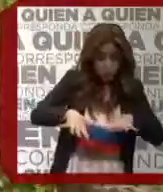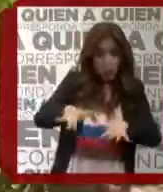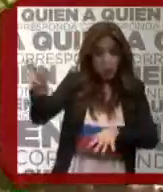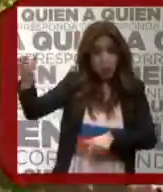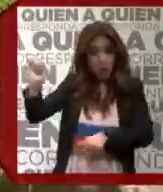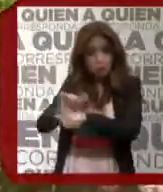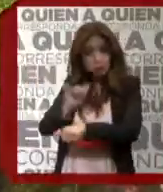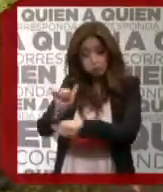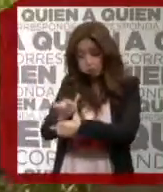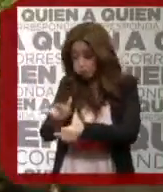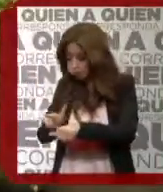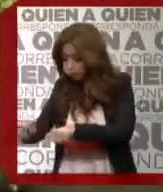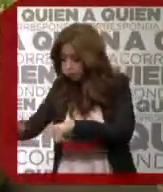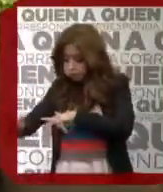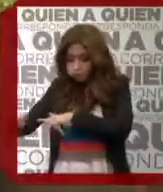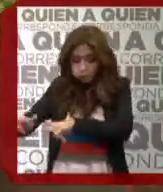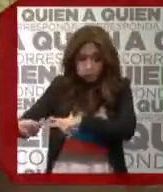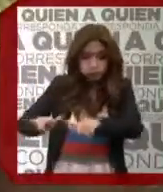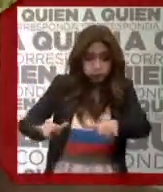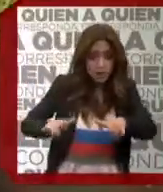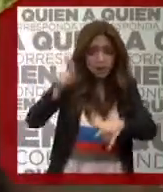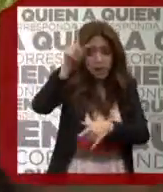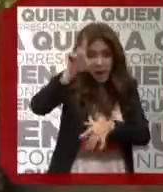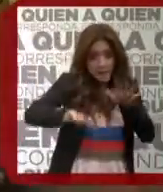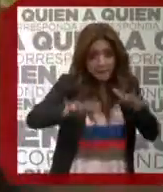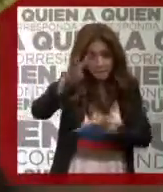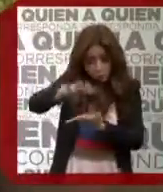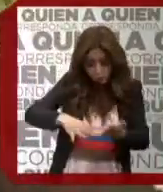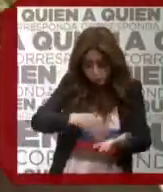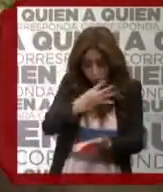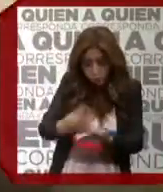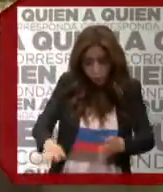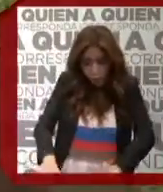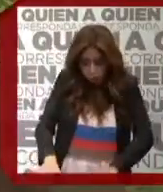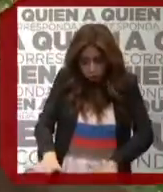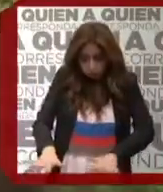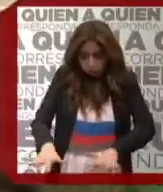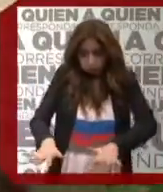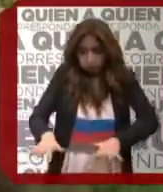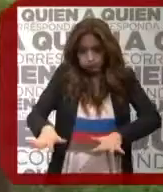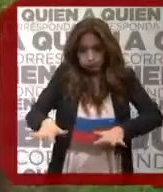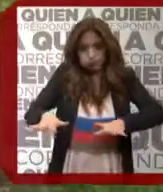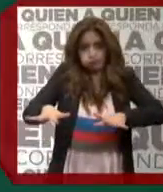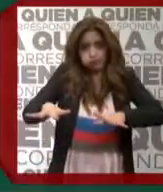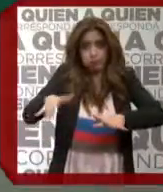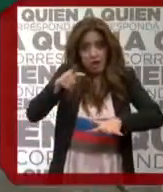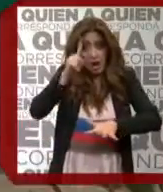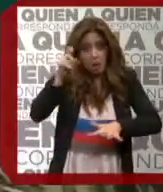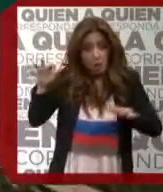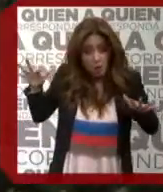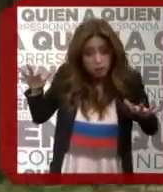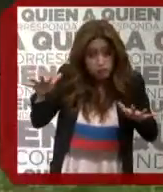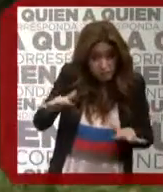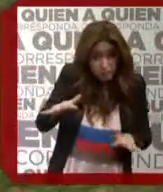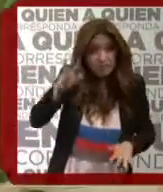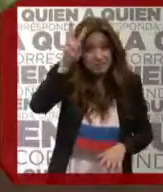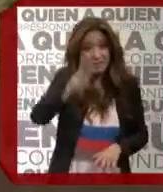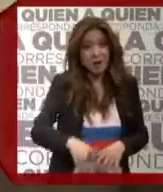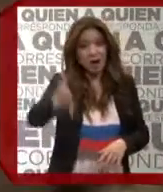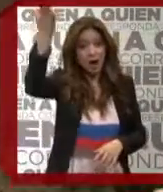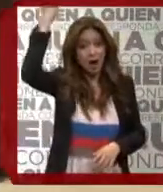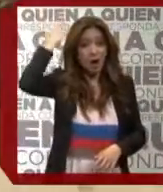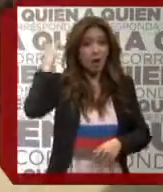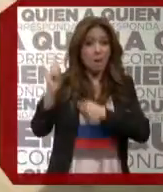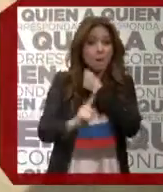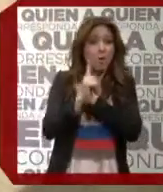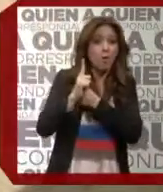por falta de barrido, se tapan las coladeras, se vuelve una laguna inmensa y toda esa agua viene para acá. Al parecer es un problema añejo que se ha